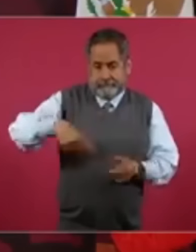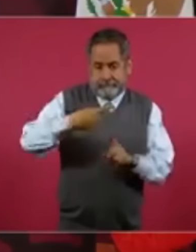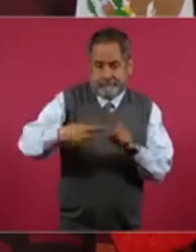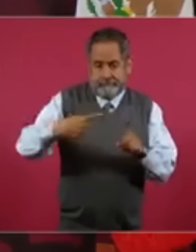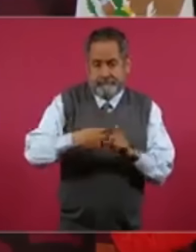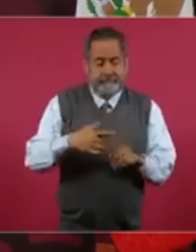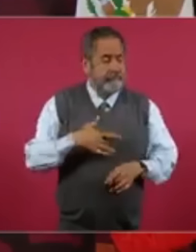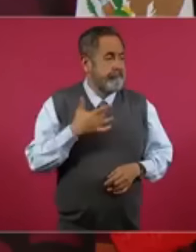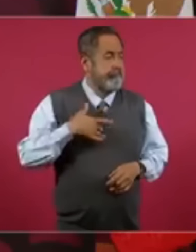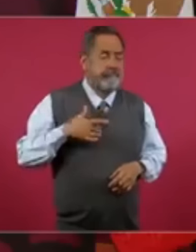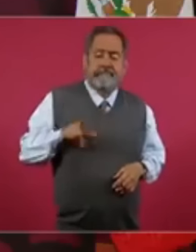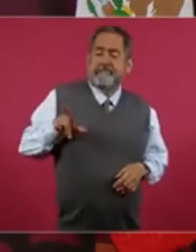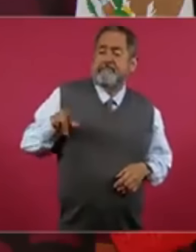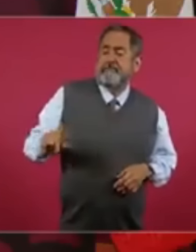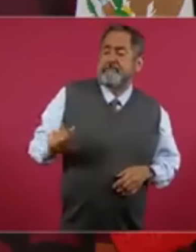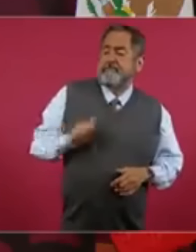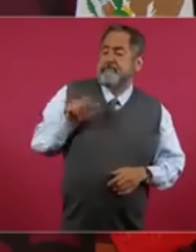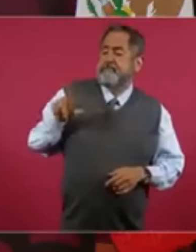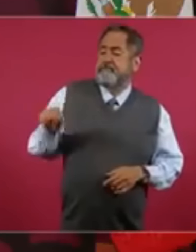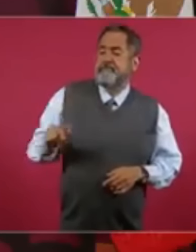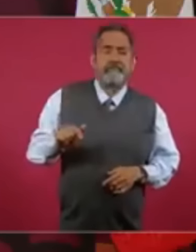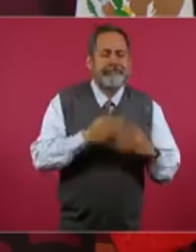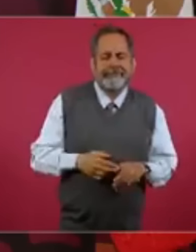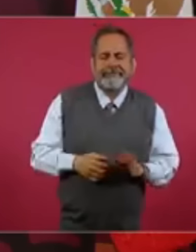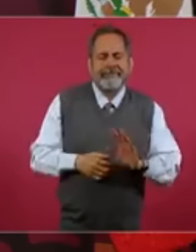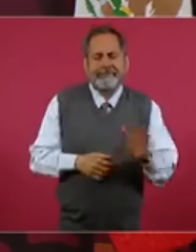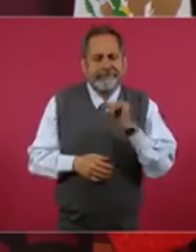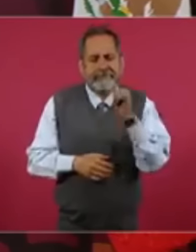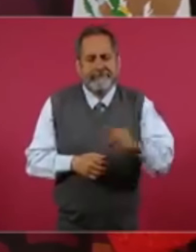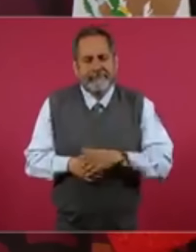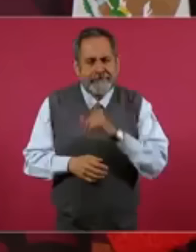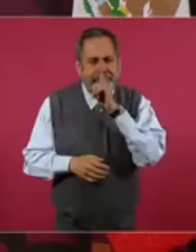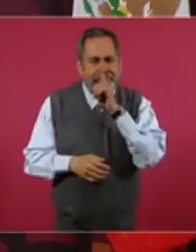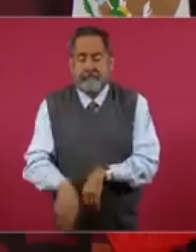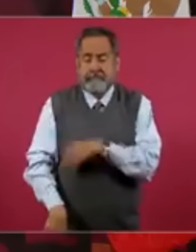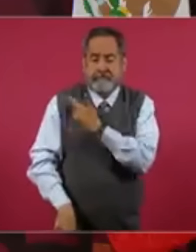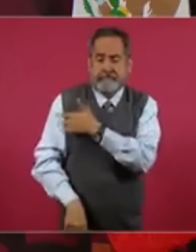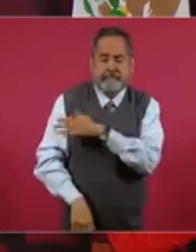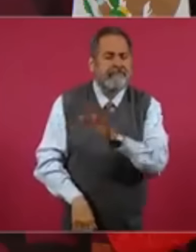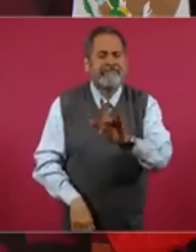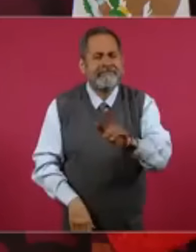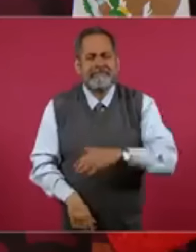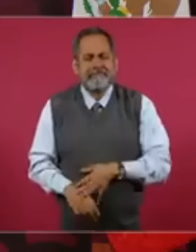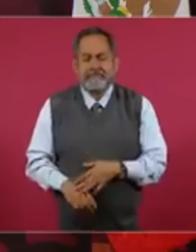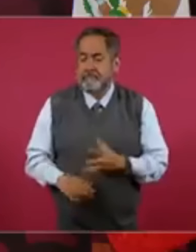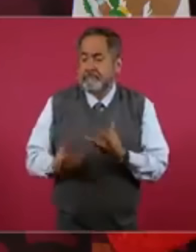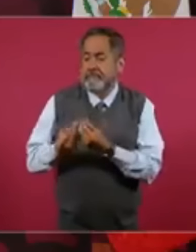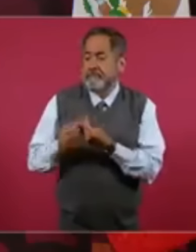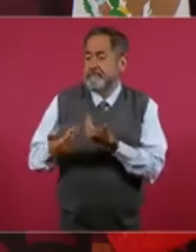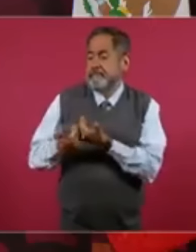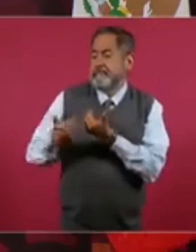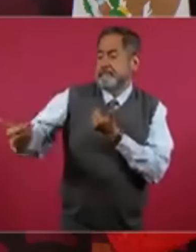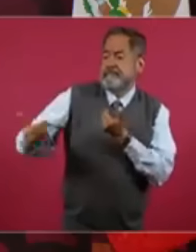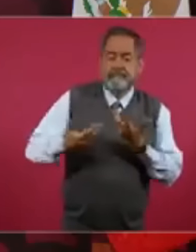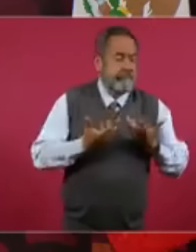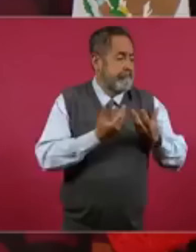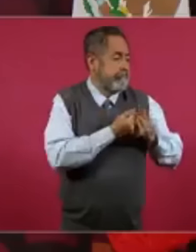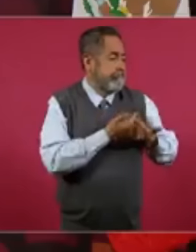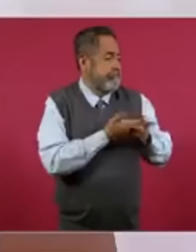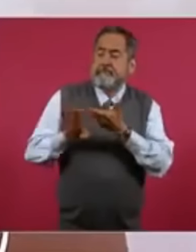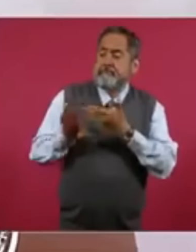arribistas, o lo que yo llamo aspiracionistas, no se vuelven ladinos, no se vuelven clasistas, no se vuelven